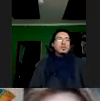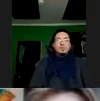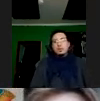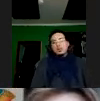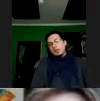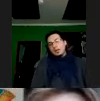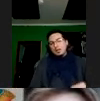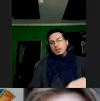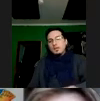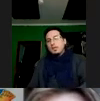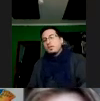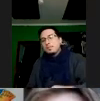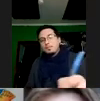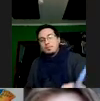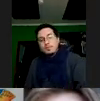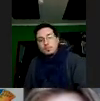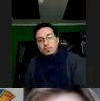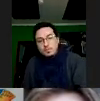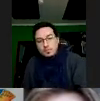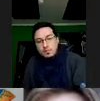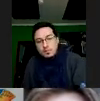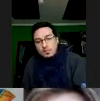Si no responde, no va a tener este beneficio.